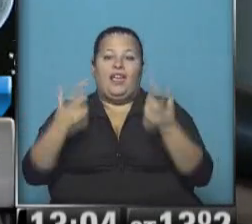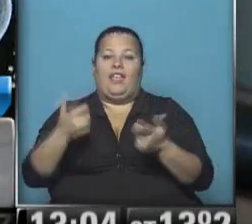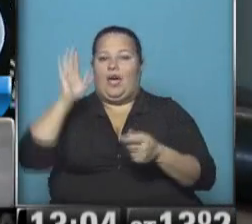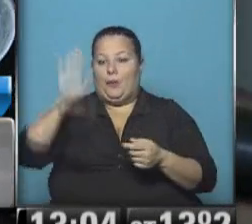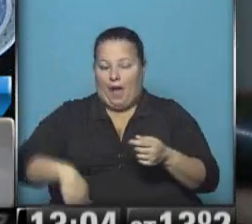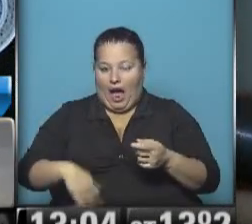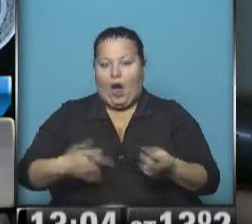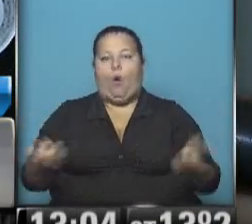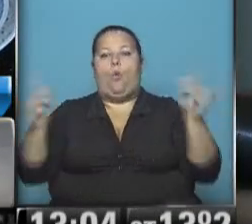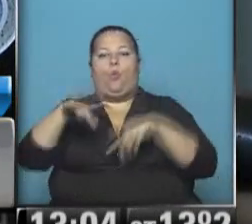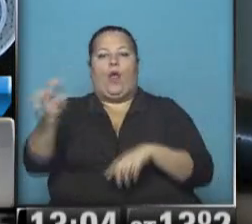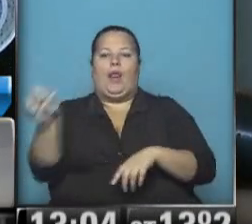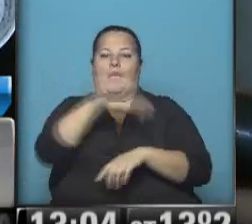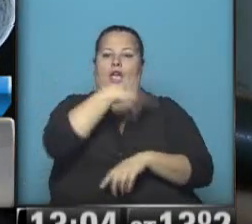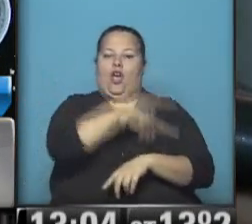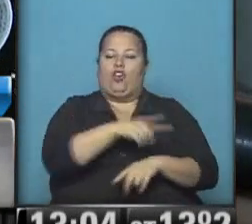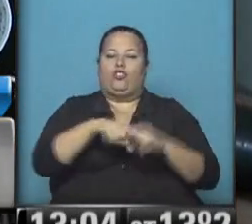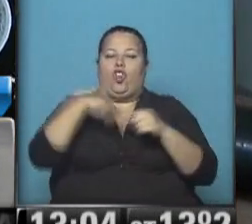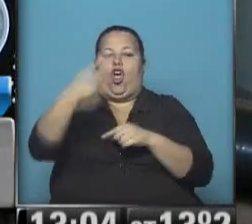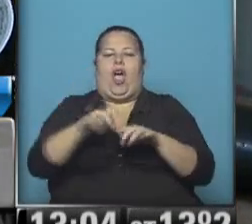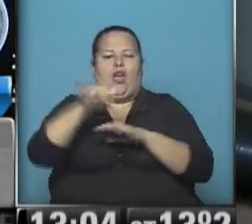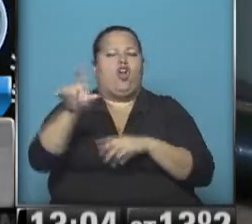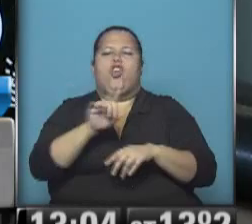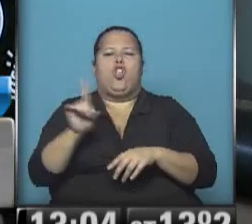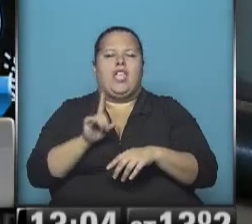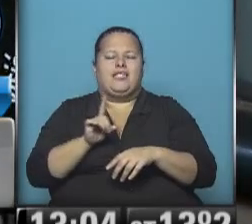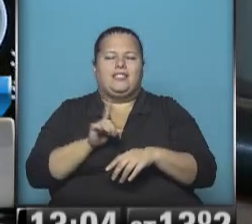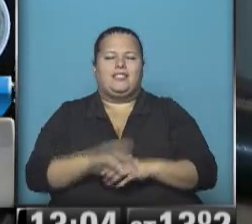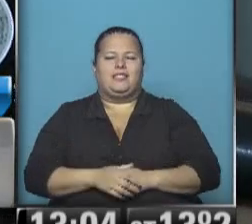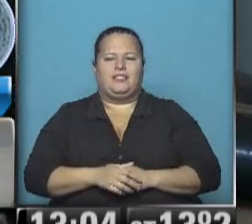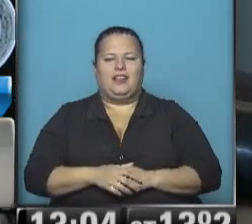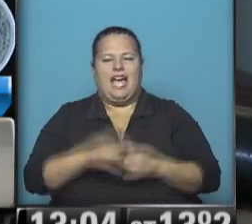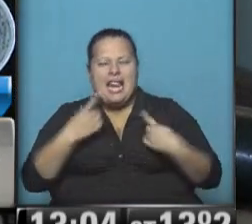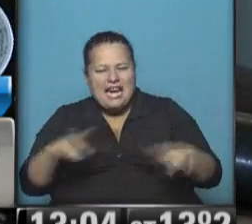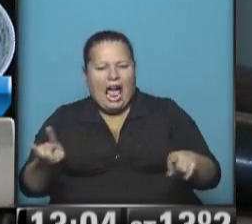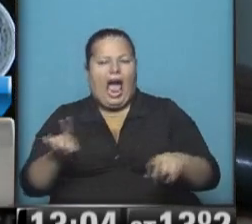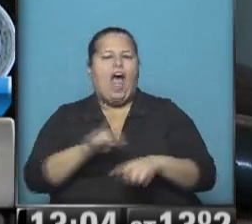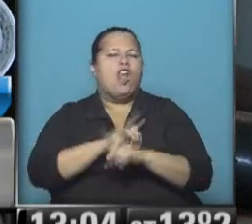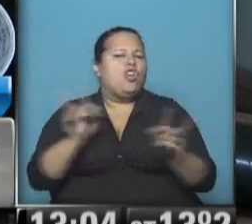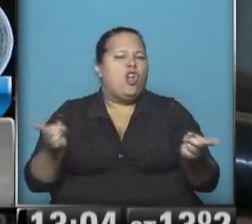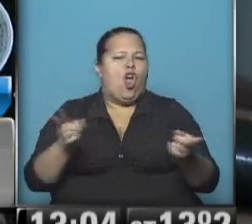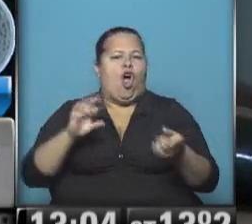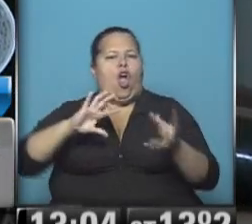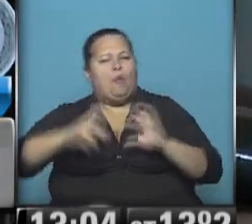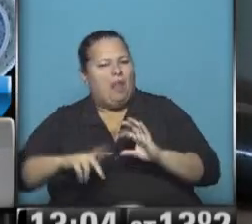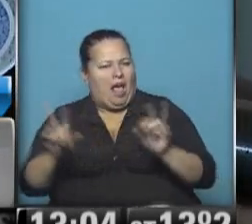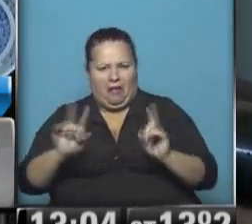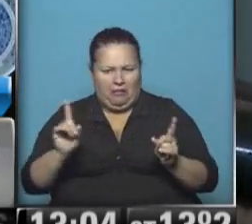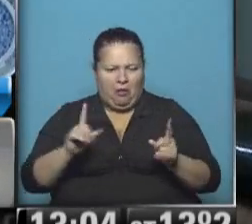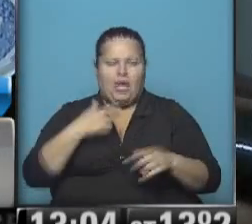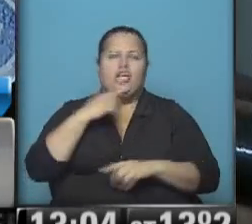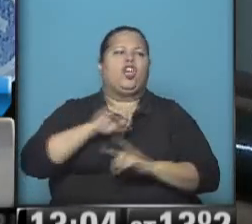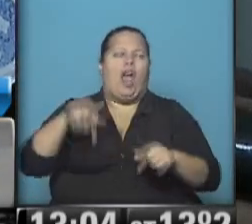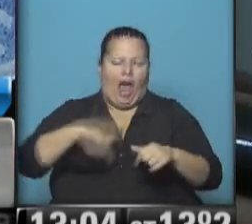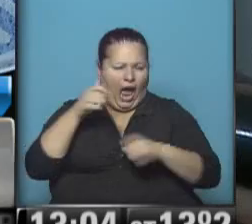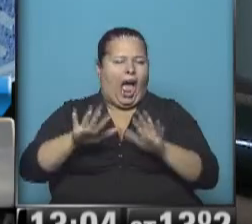baja y reubicamos a los pasajeros en el vuelo siguiente no es algo eh raro ni complicado ni ni que no se haga en